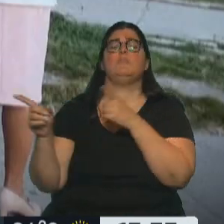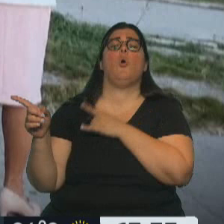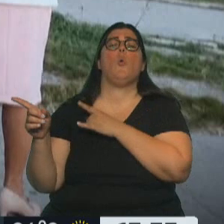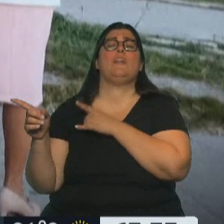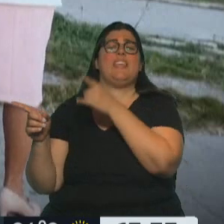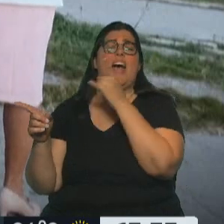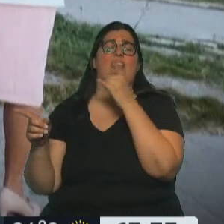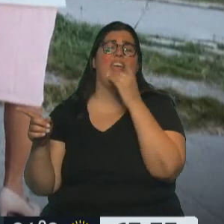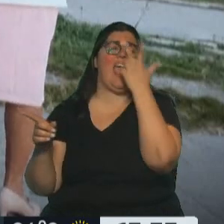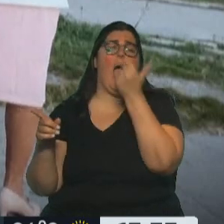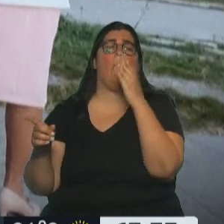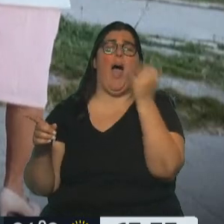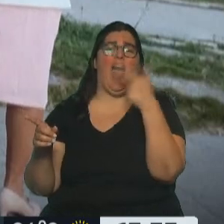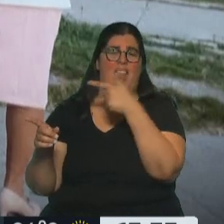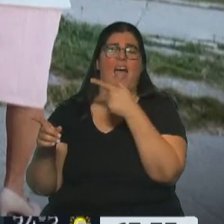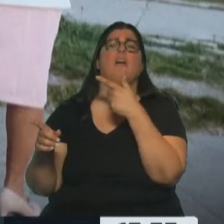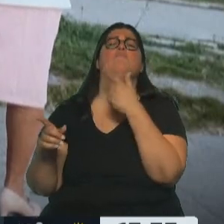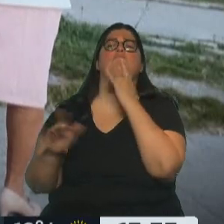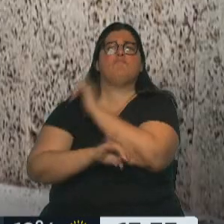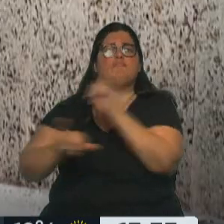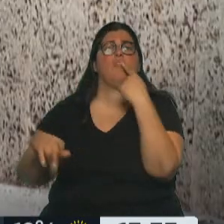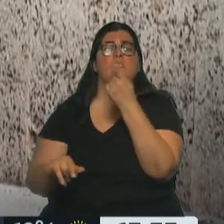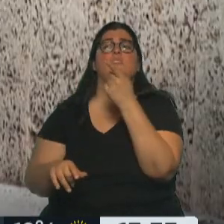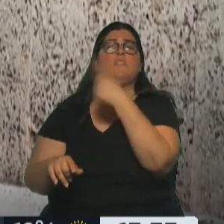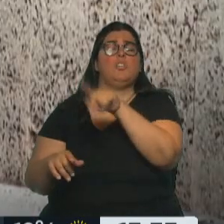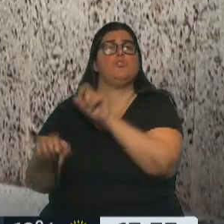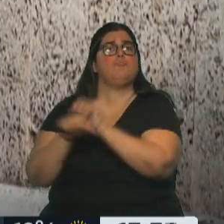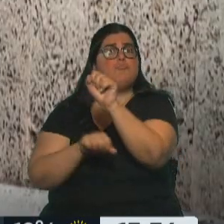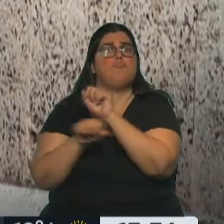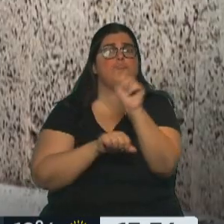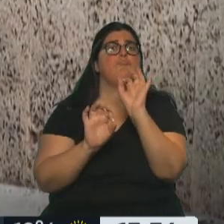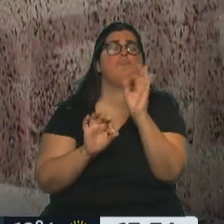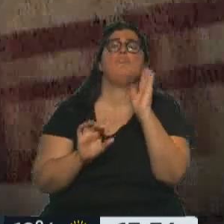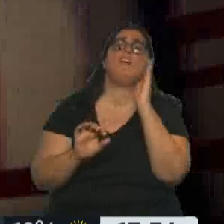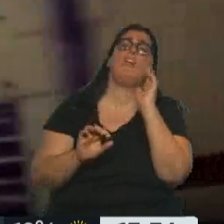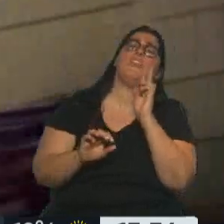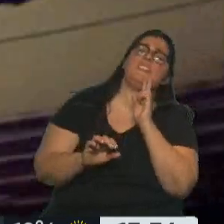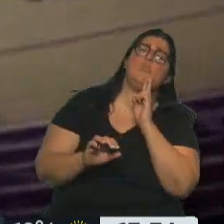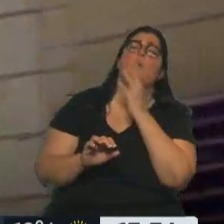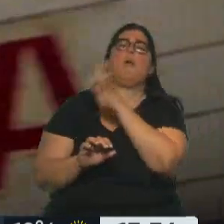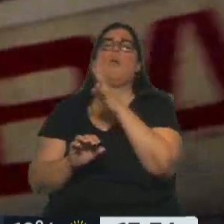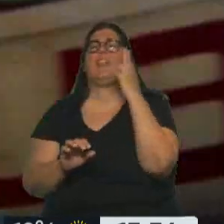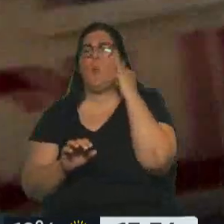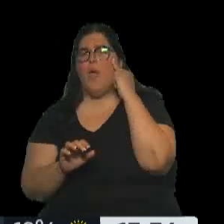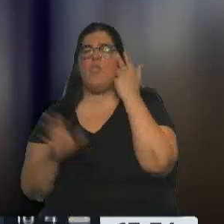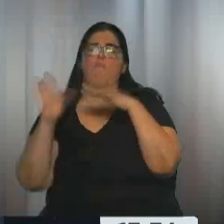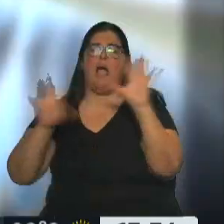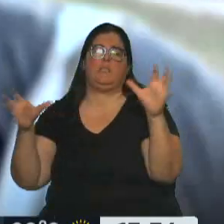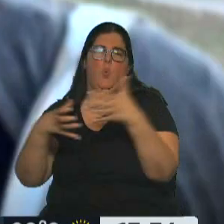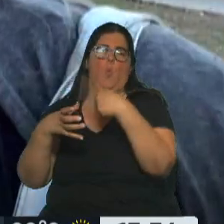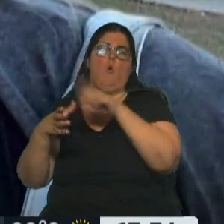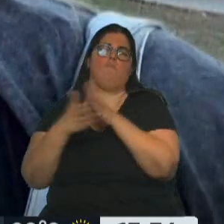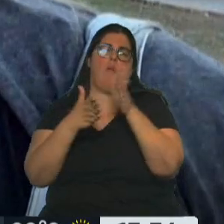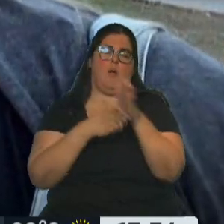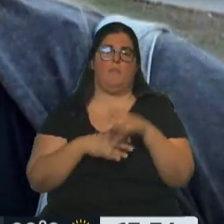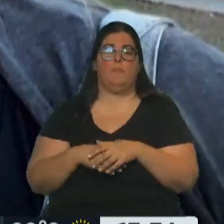mayoría de los que emigran tienen educación superior completa y una edad de entre 19 y 49 años. Se va,